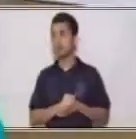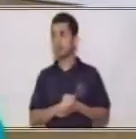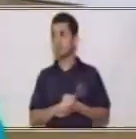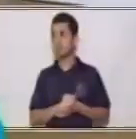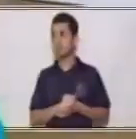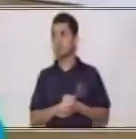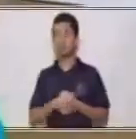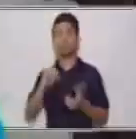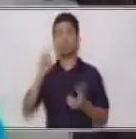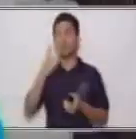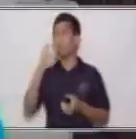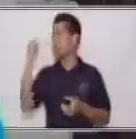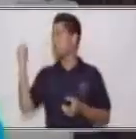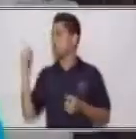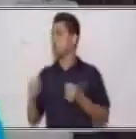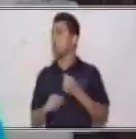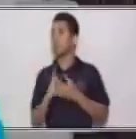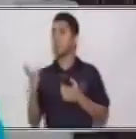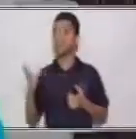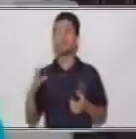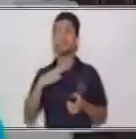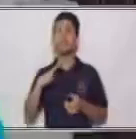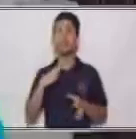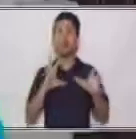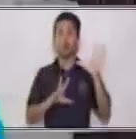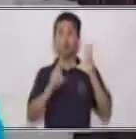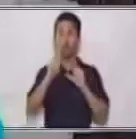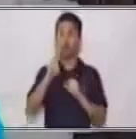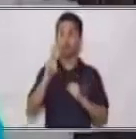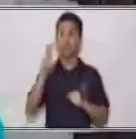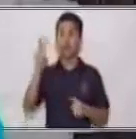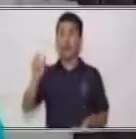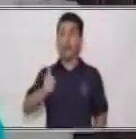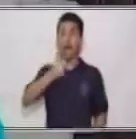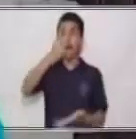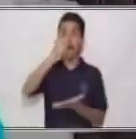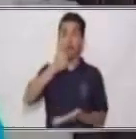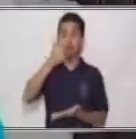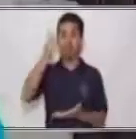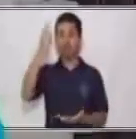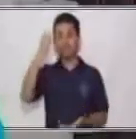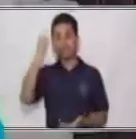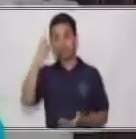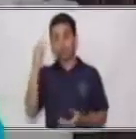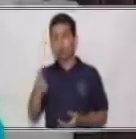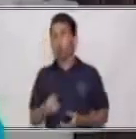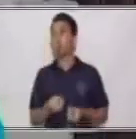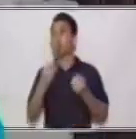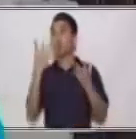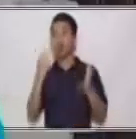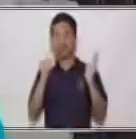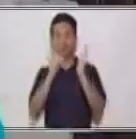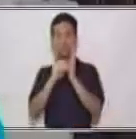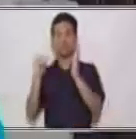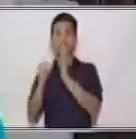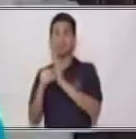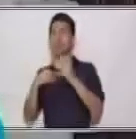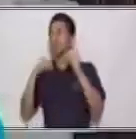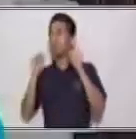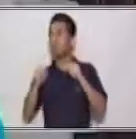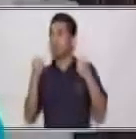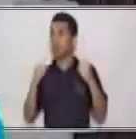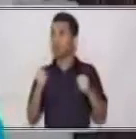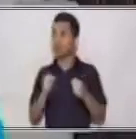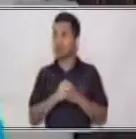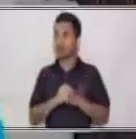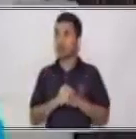Número 2. Si tengo 12 arrobas de frijol, ¿cuántos quintales puedo formar?